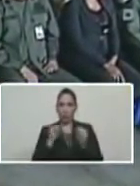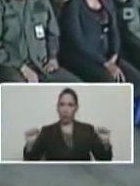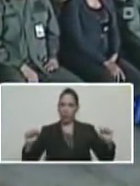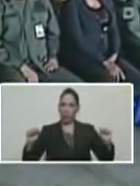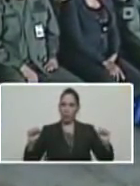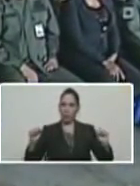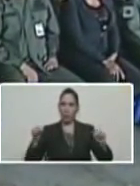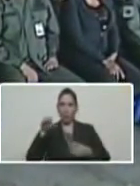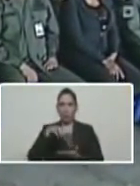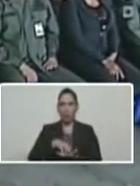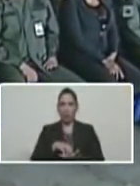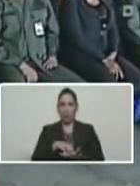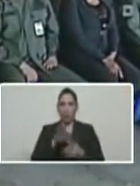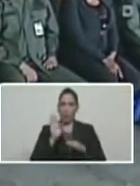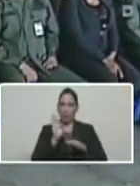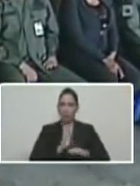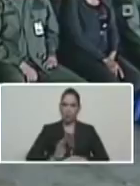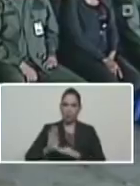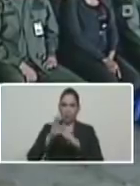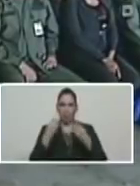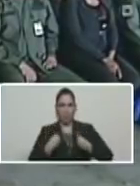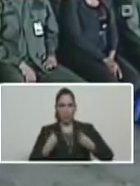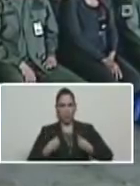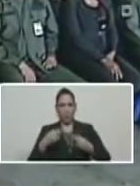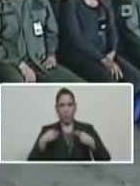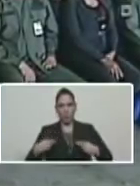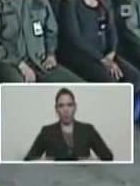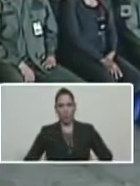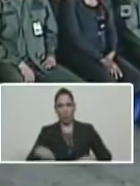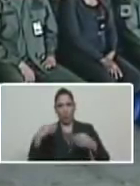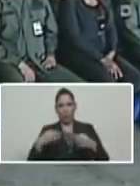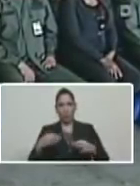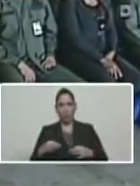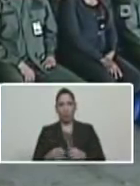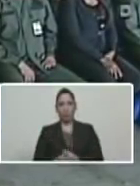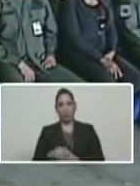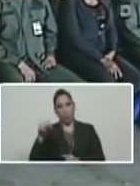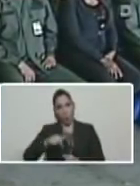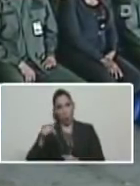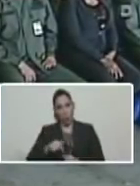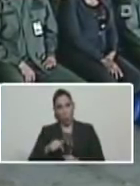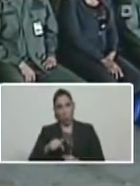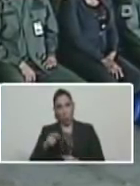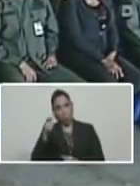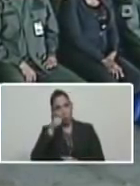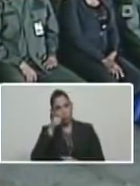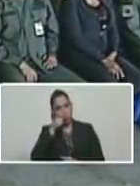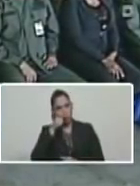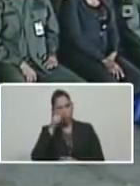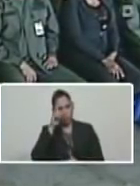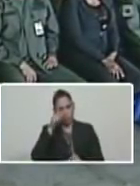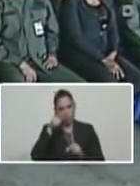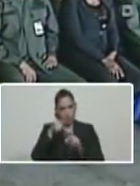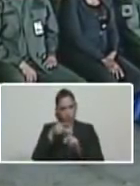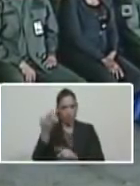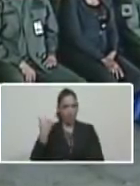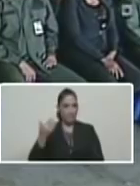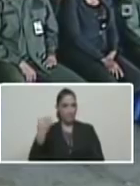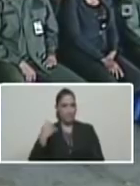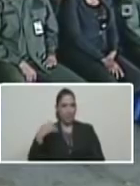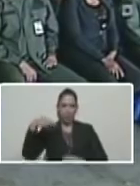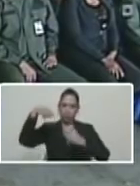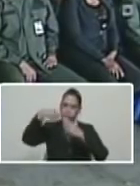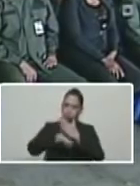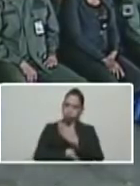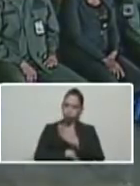humana y al mantenimiento pleno de la naturaleza. Hoy, al observar de manera objetiva el pasado e internalizar que han